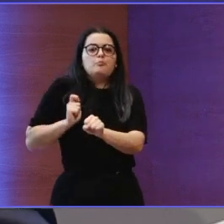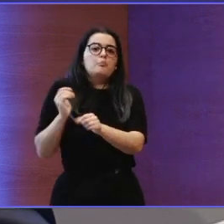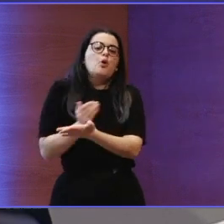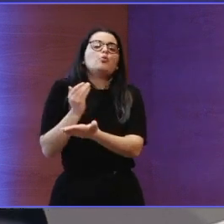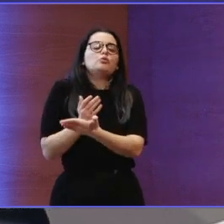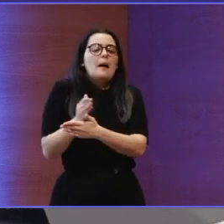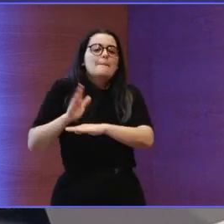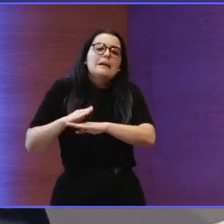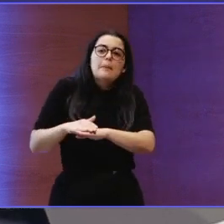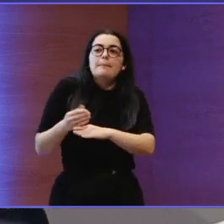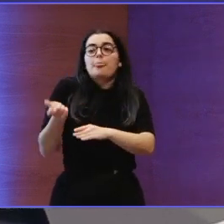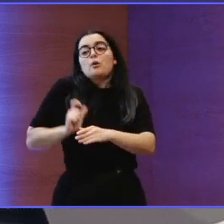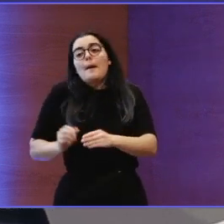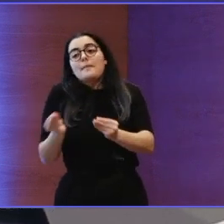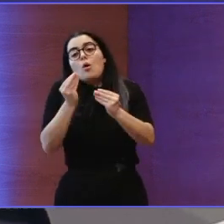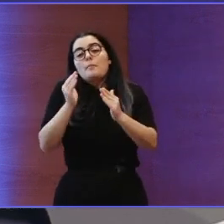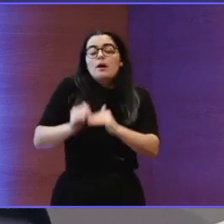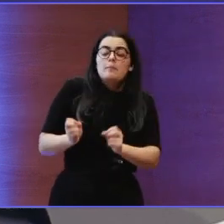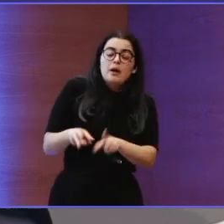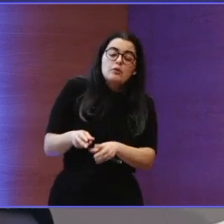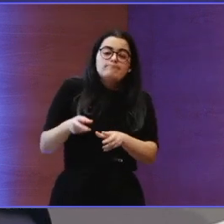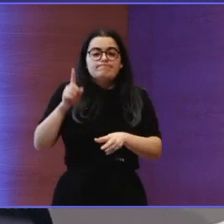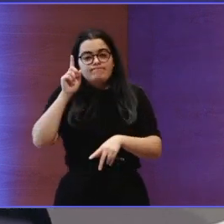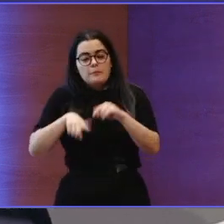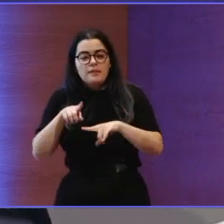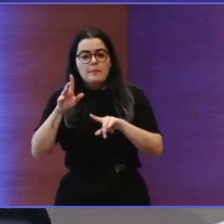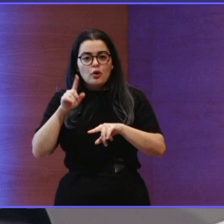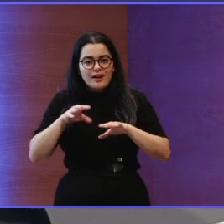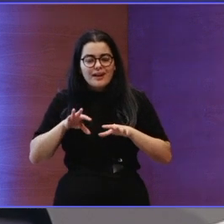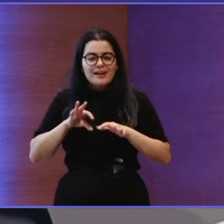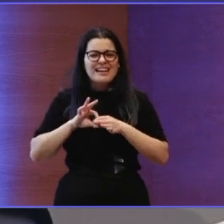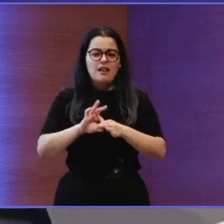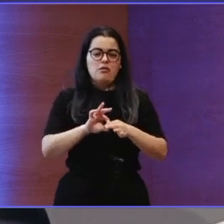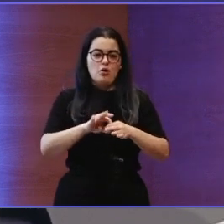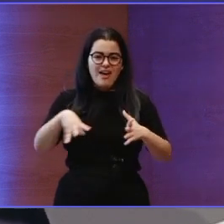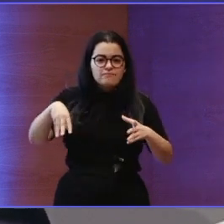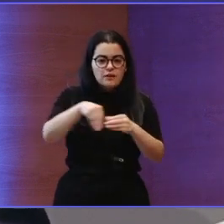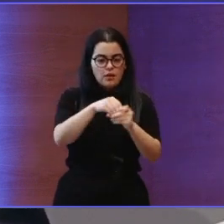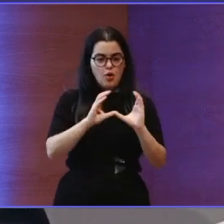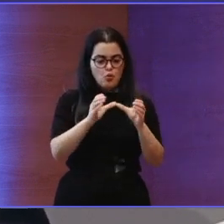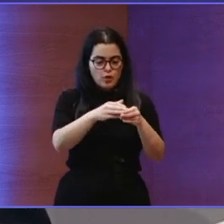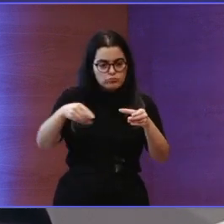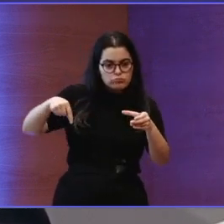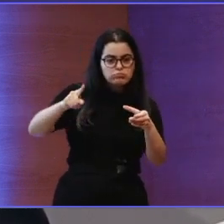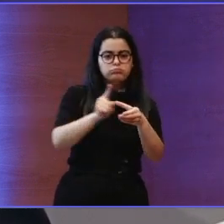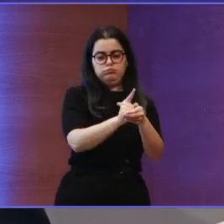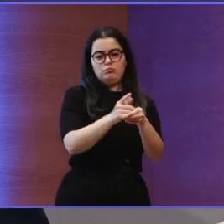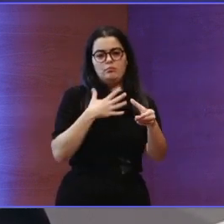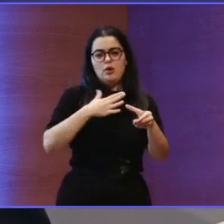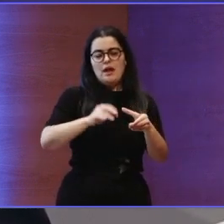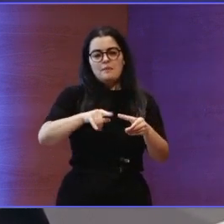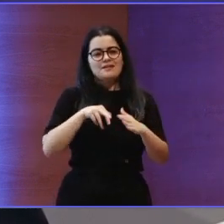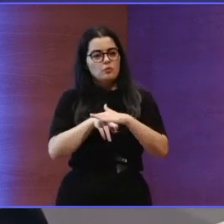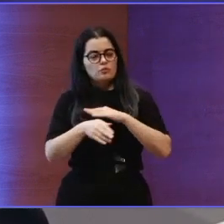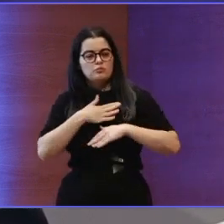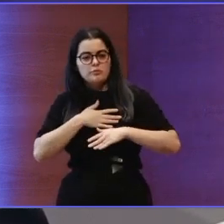más o menos remunerada que tenga que ver con tu integración en la comunidad con la generación de tus propios recursos que tenga que ver